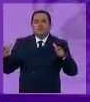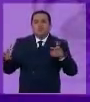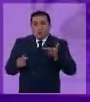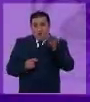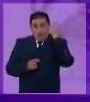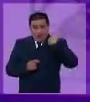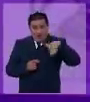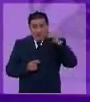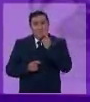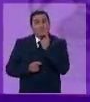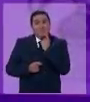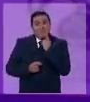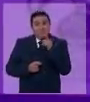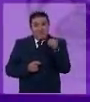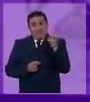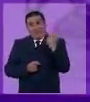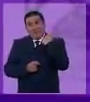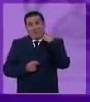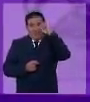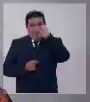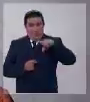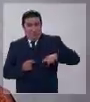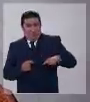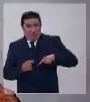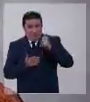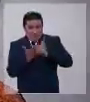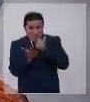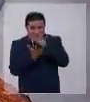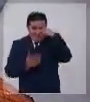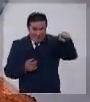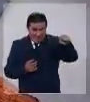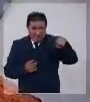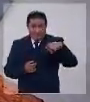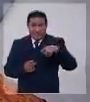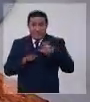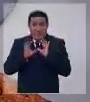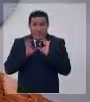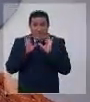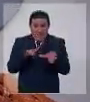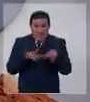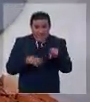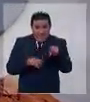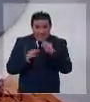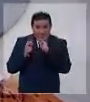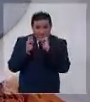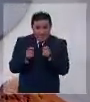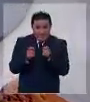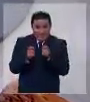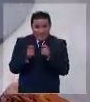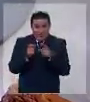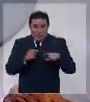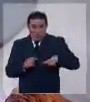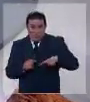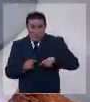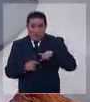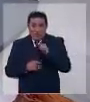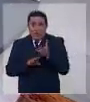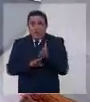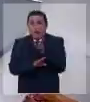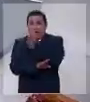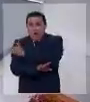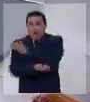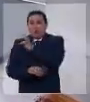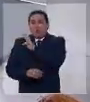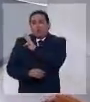ciudad. Justo antes de que él llegara, en la Ciudad de México, se generaban más o menos 7,000 empleos. Sí. Rosario